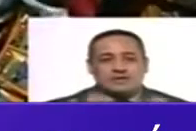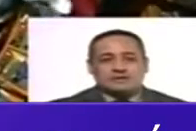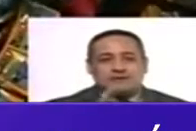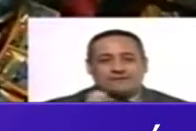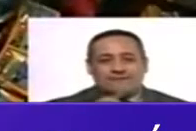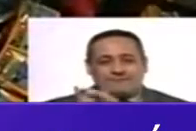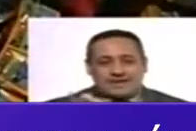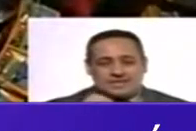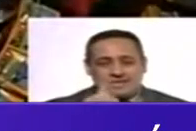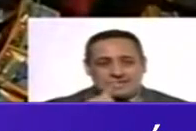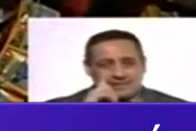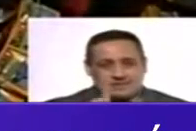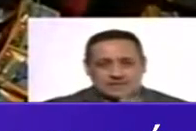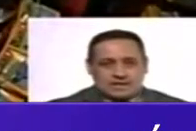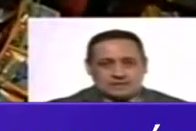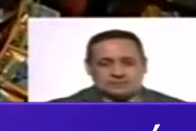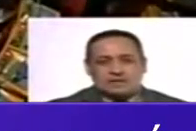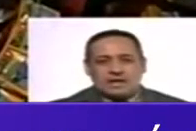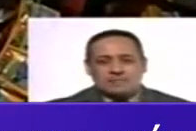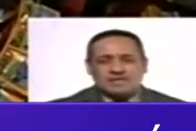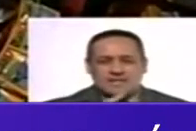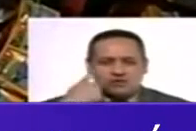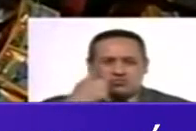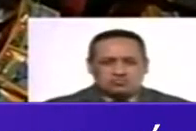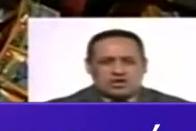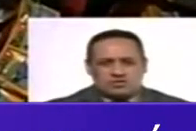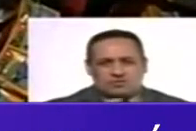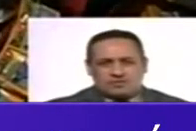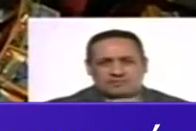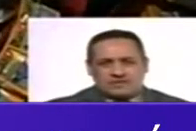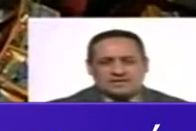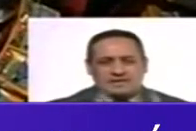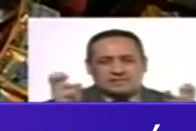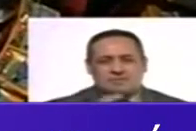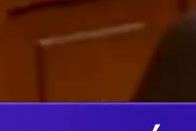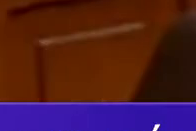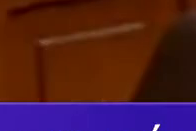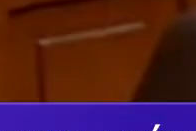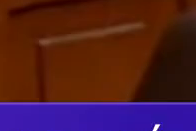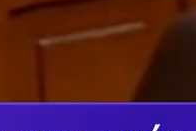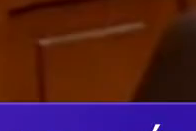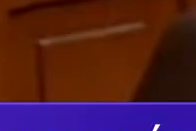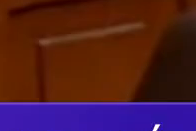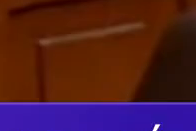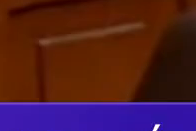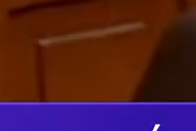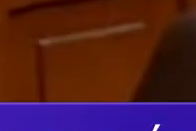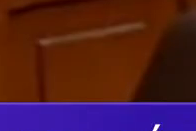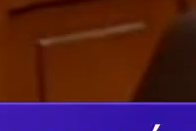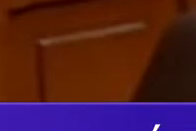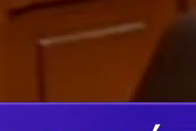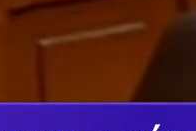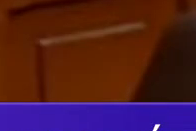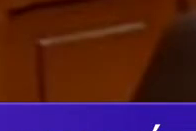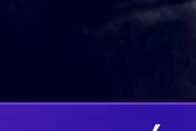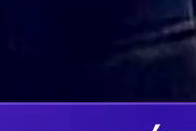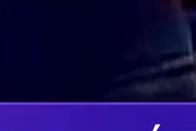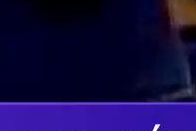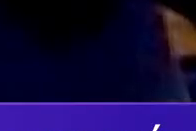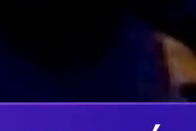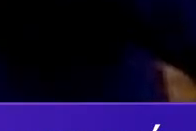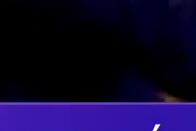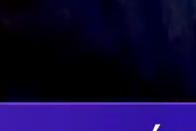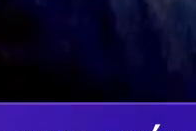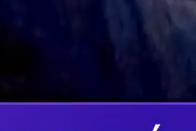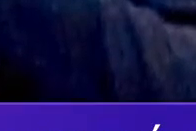Freddy Ronald Díaz monago ha sido denunciado por delito contra la libertad sexual el pleno decidió separar a días por cuatro